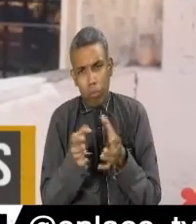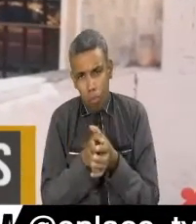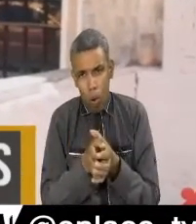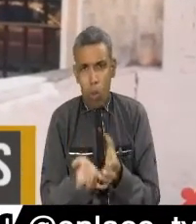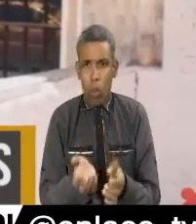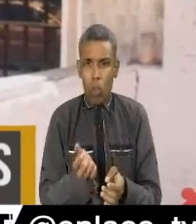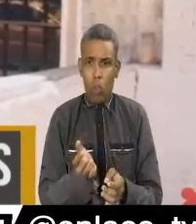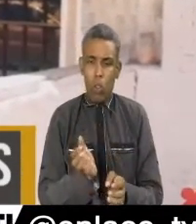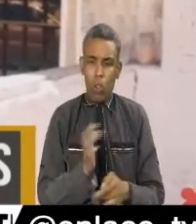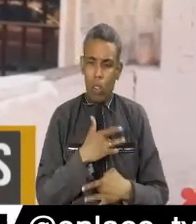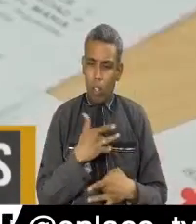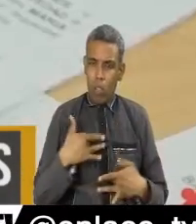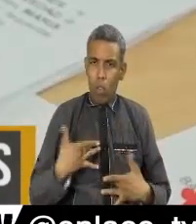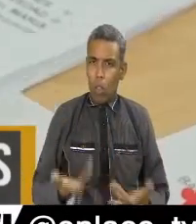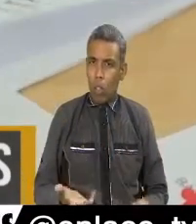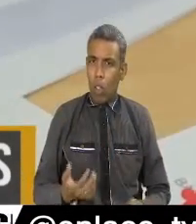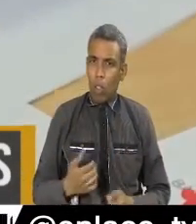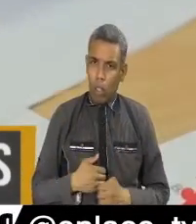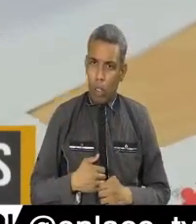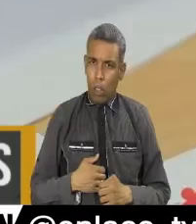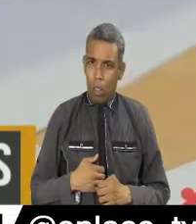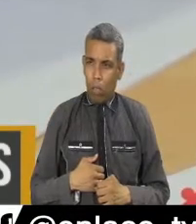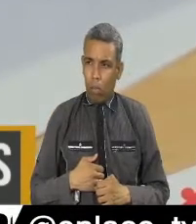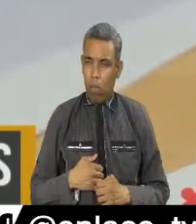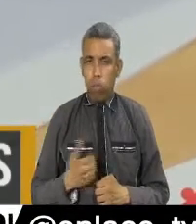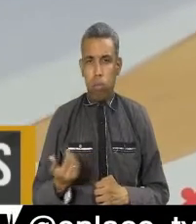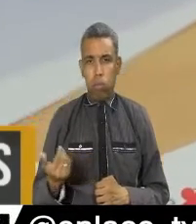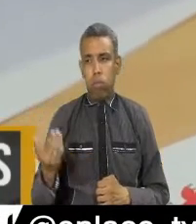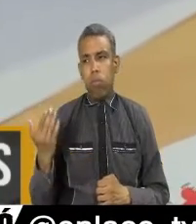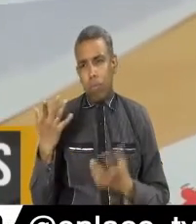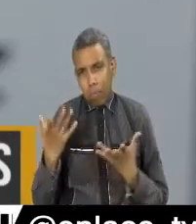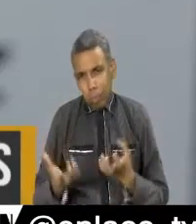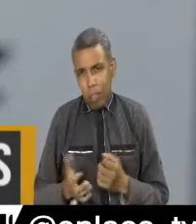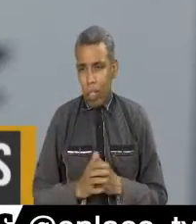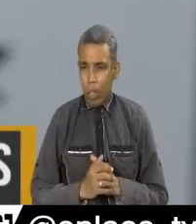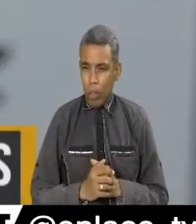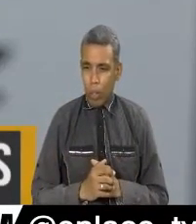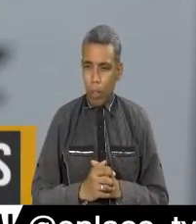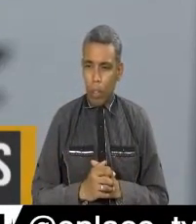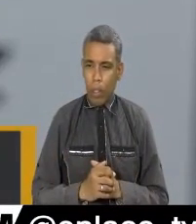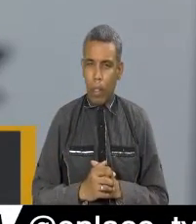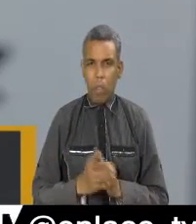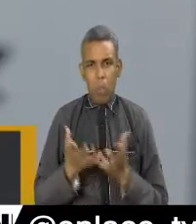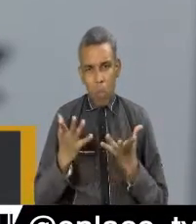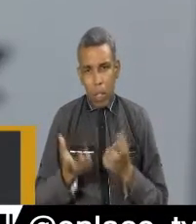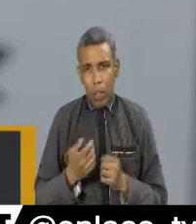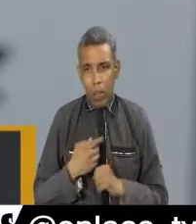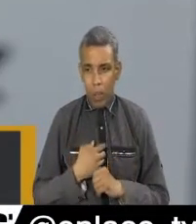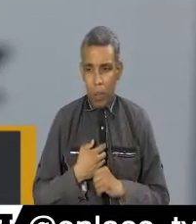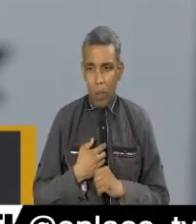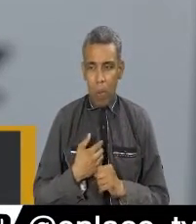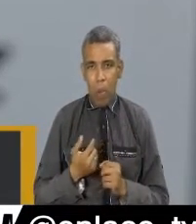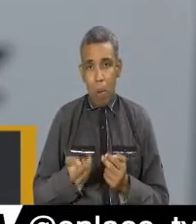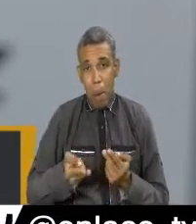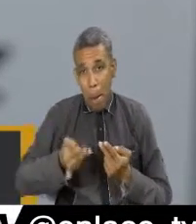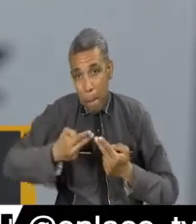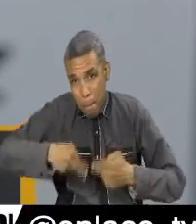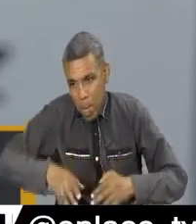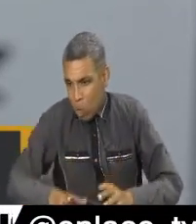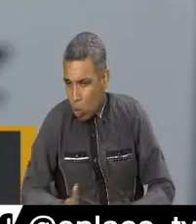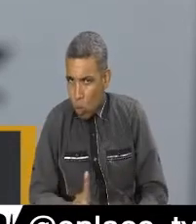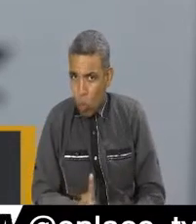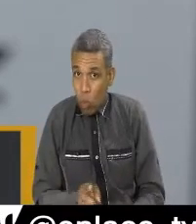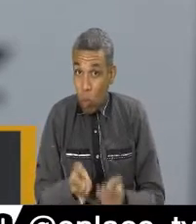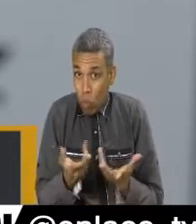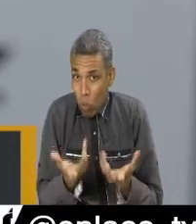planificación conocido como el Yadel, pues esta se niega a hacerlo. Yo saqué cita en el puesto de salud de Cardales, ya me